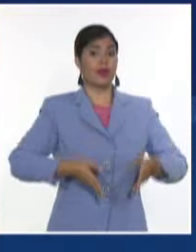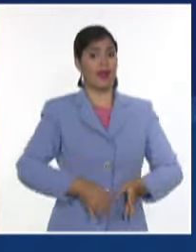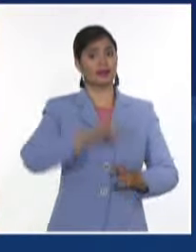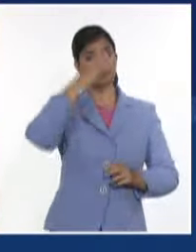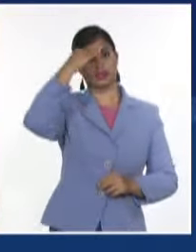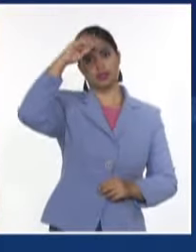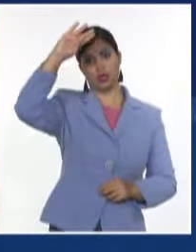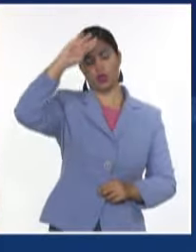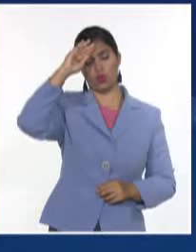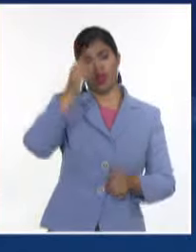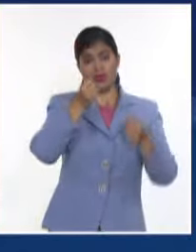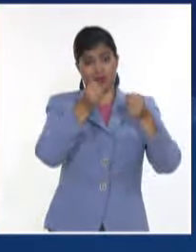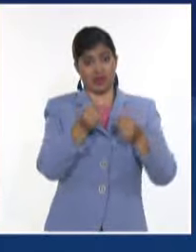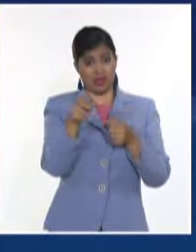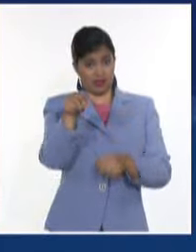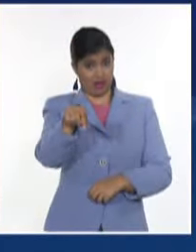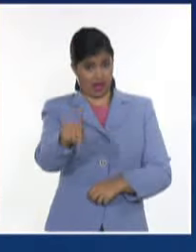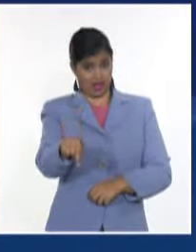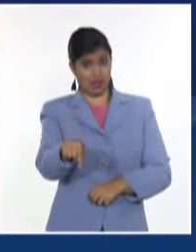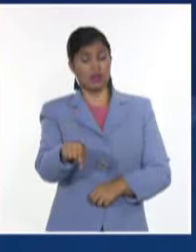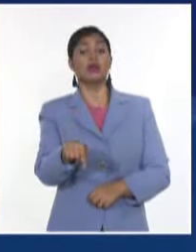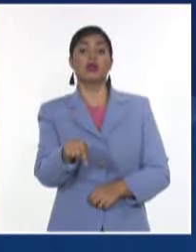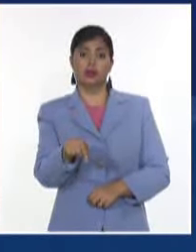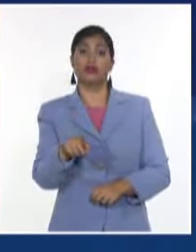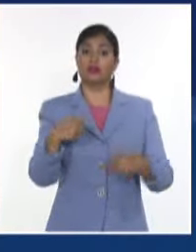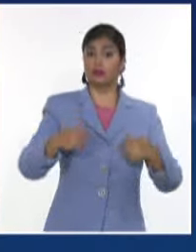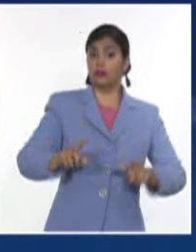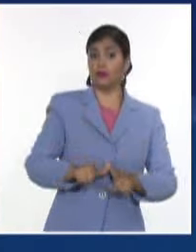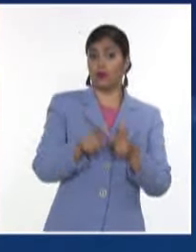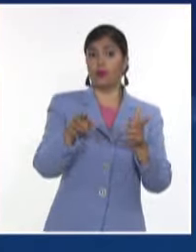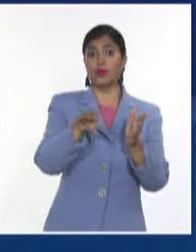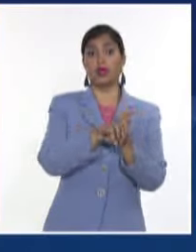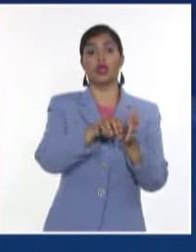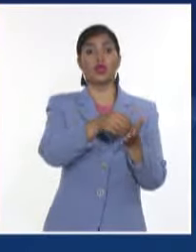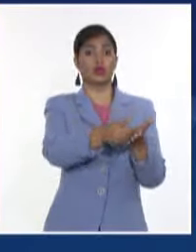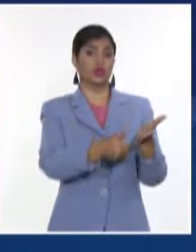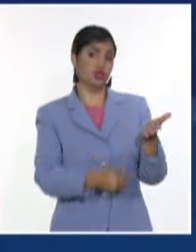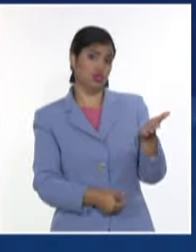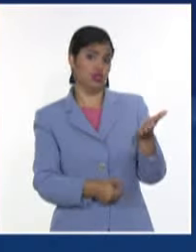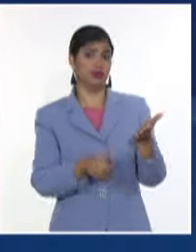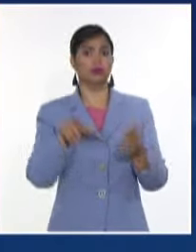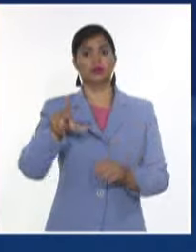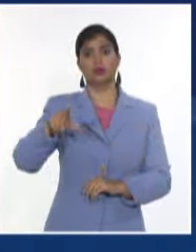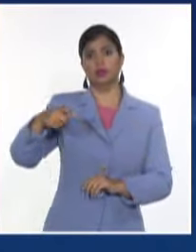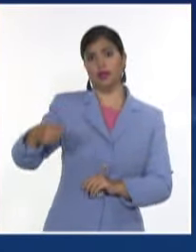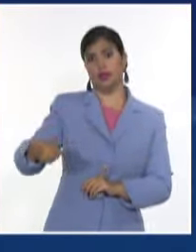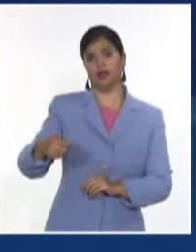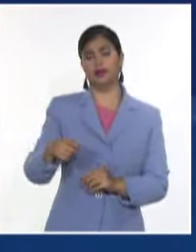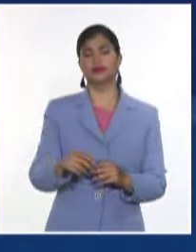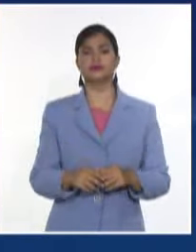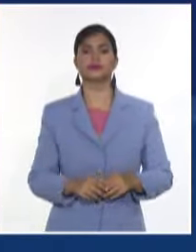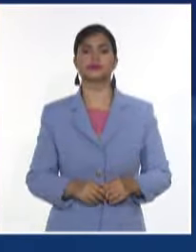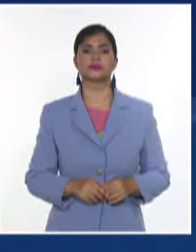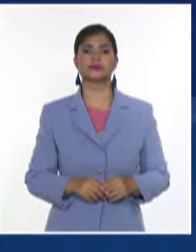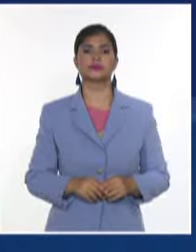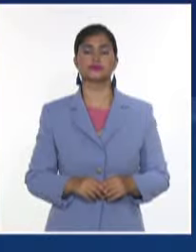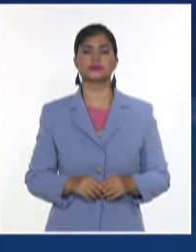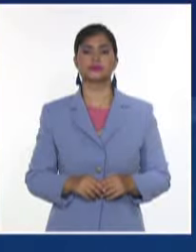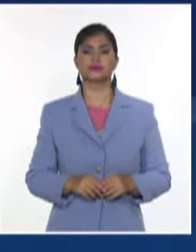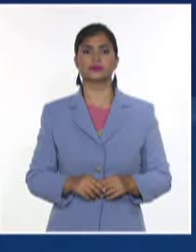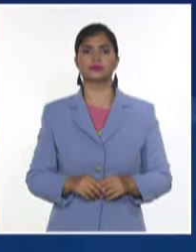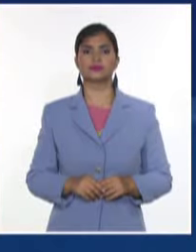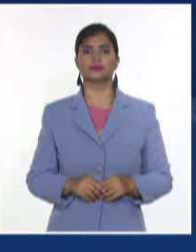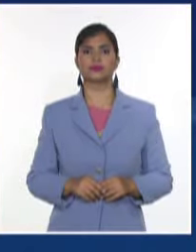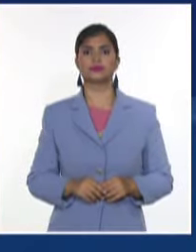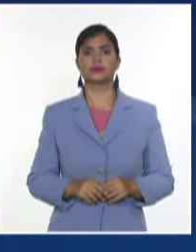nacional, se rigen por esta condición en los términos establecidos en la ley, presente no está en la Constitución, y no pueden hacer uso